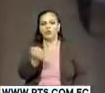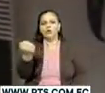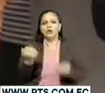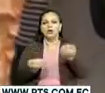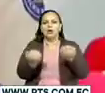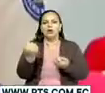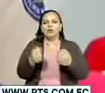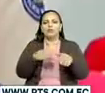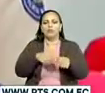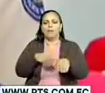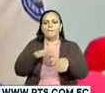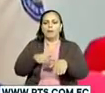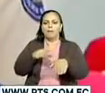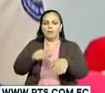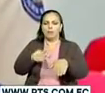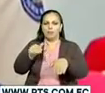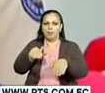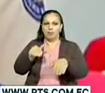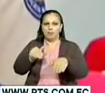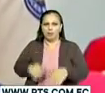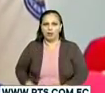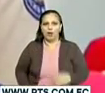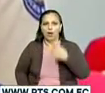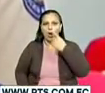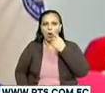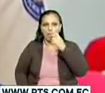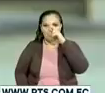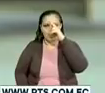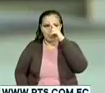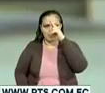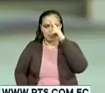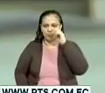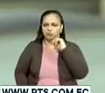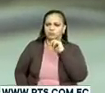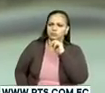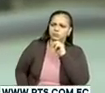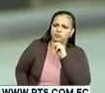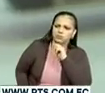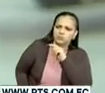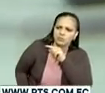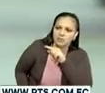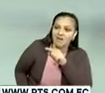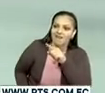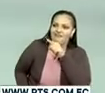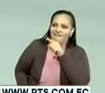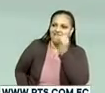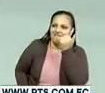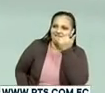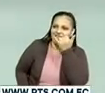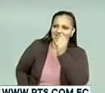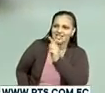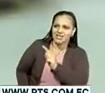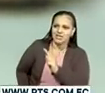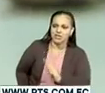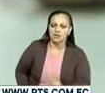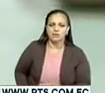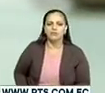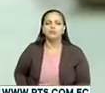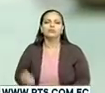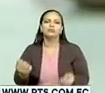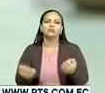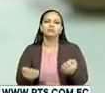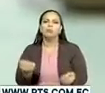el final. Perfilando a las víctimas a través de identificar si llevaban objetos de valor, en estas